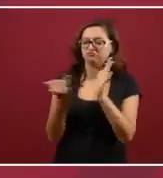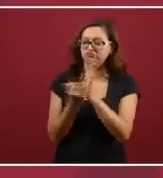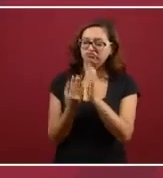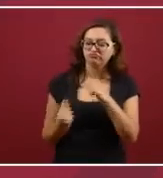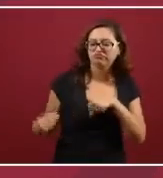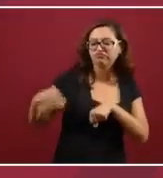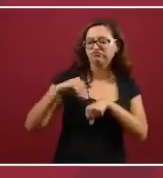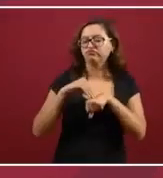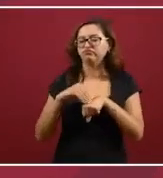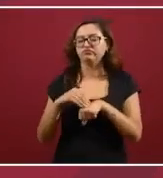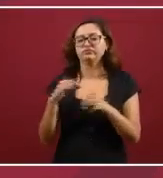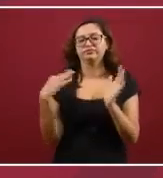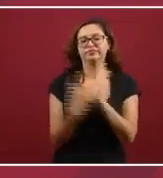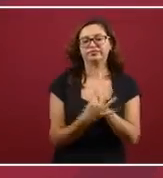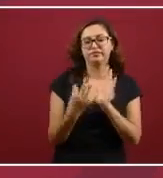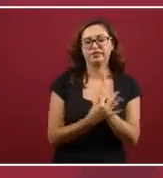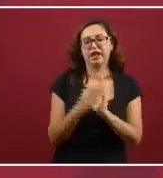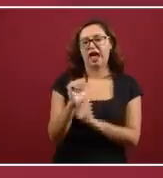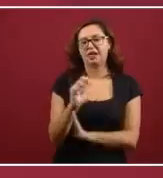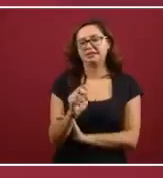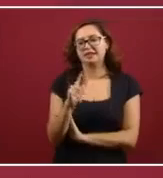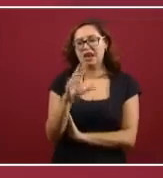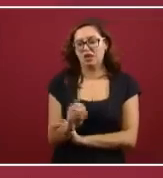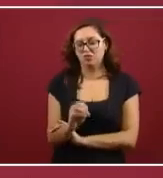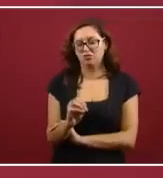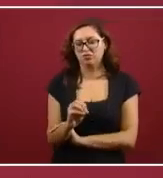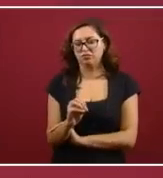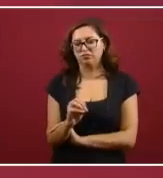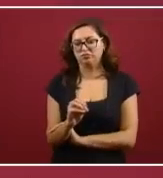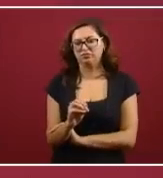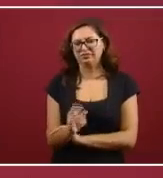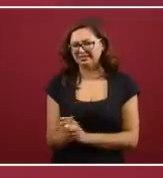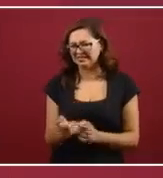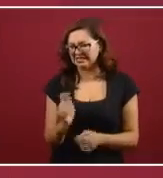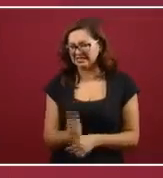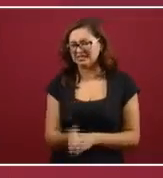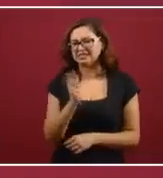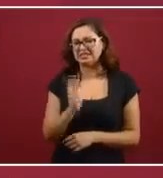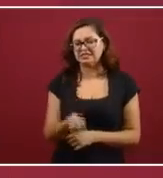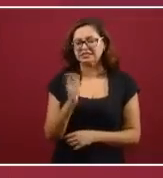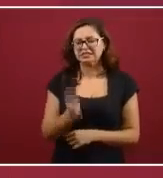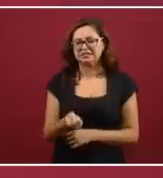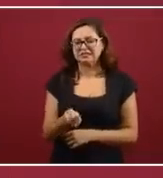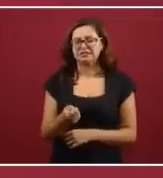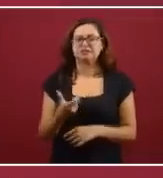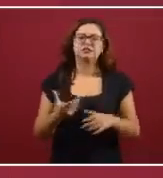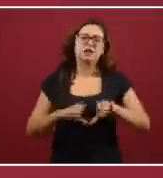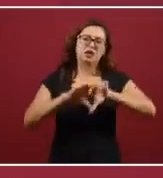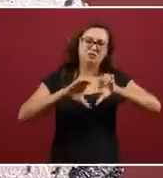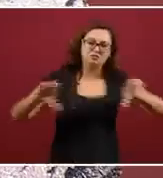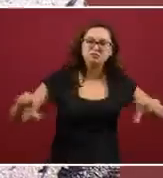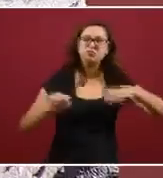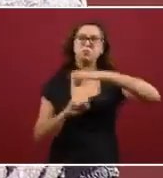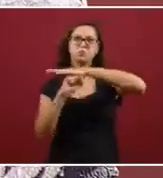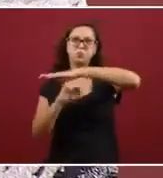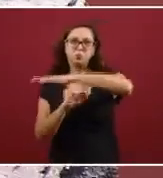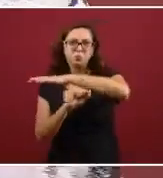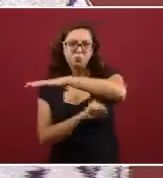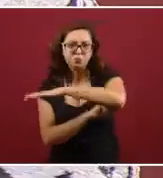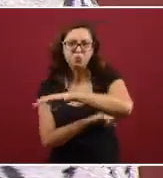productos de acero estructural. ¿Qué quiere decir esto? Son vigas, tubos,